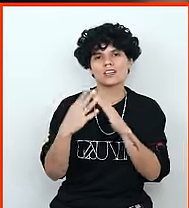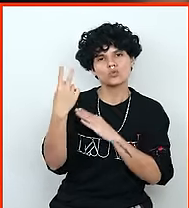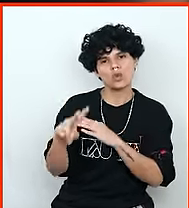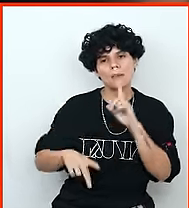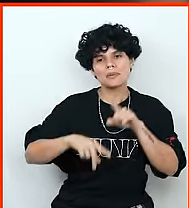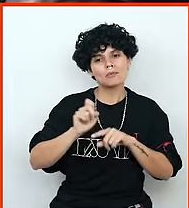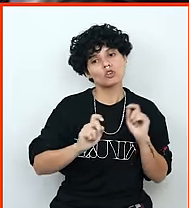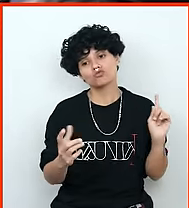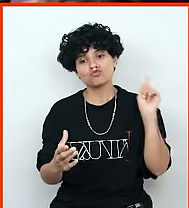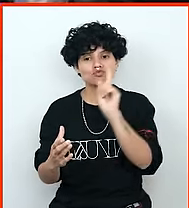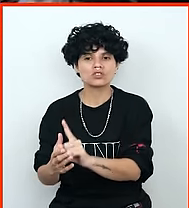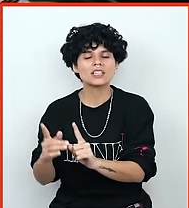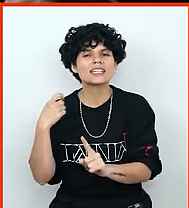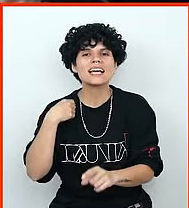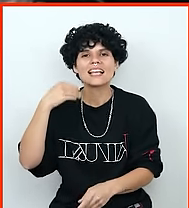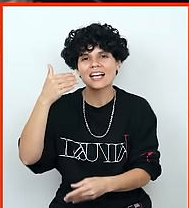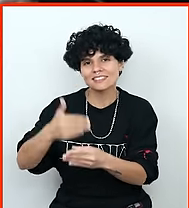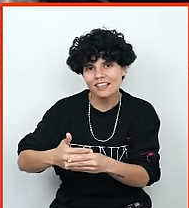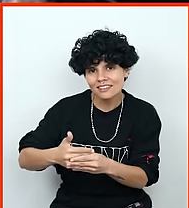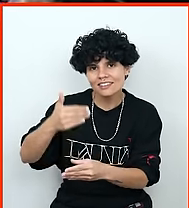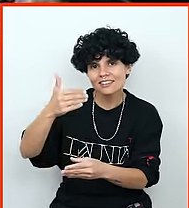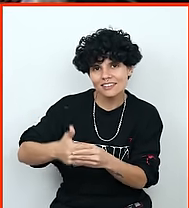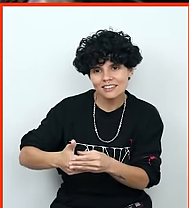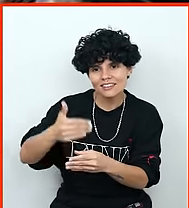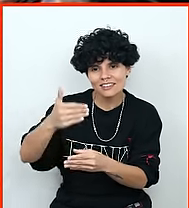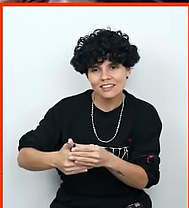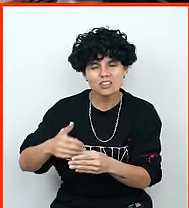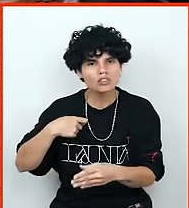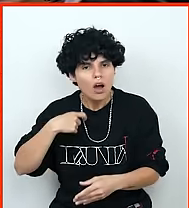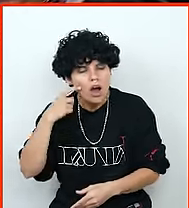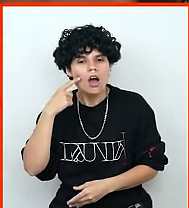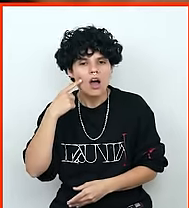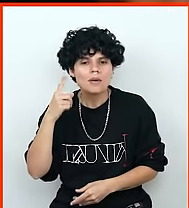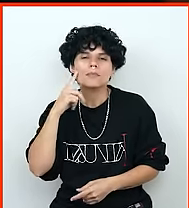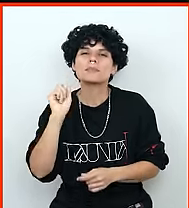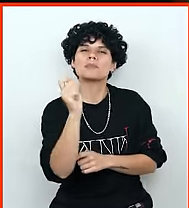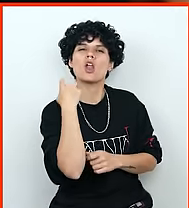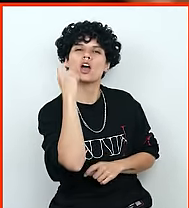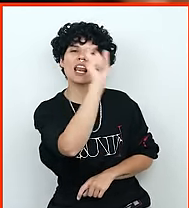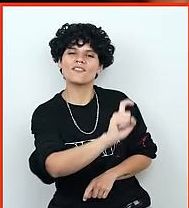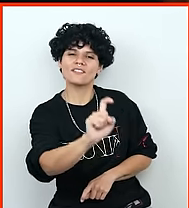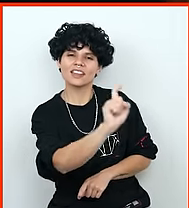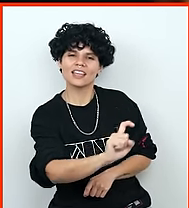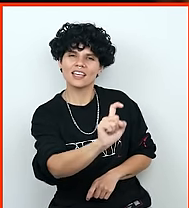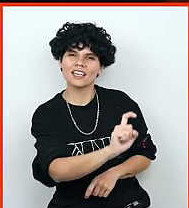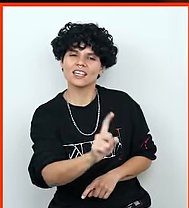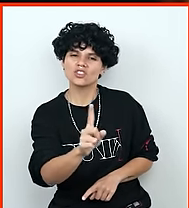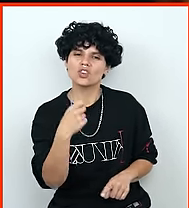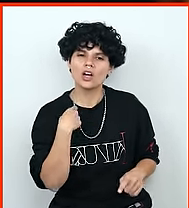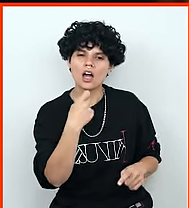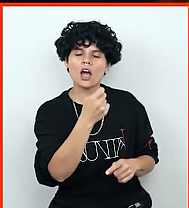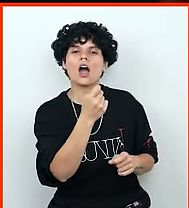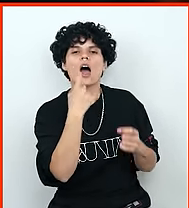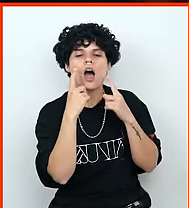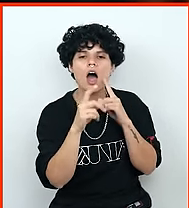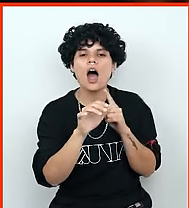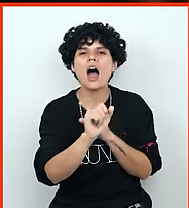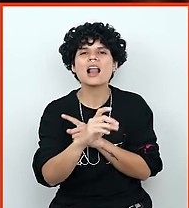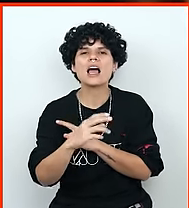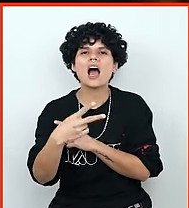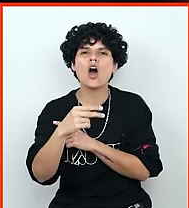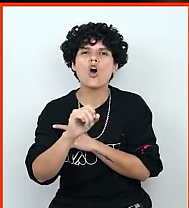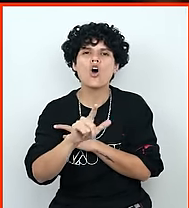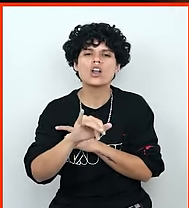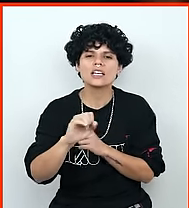cassettes. Él me empezó a nutrir con todo lo que era más chileno. Porque yo, por lo del graffiti, me empezó a llegar mucho, no sé, por hip hop gringo en esa época, Alcoholics